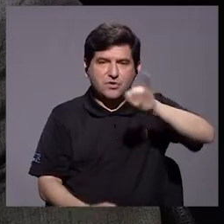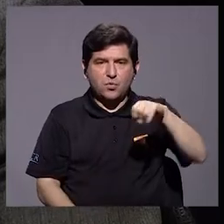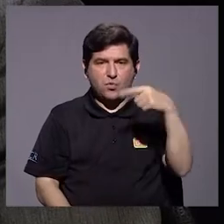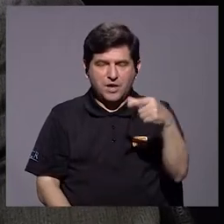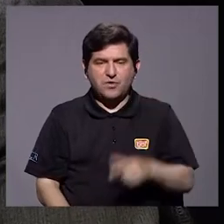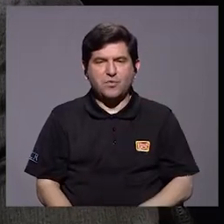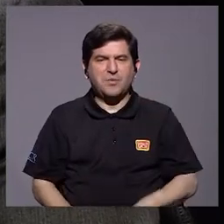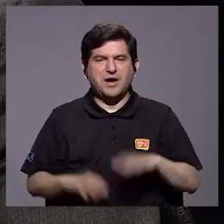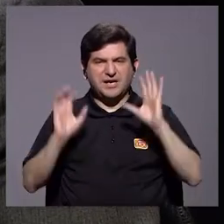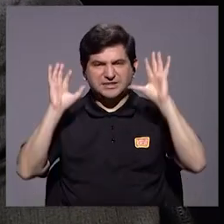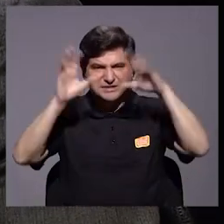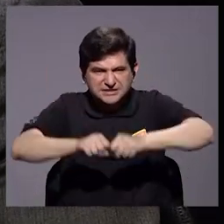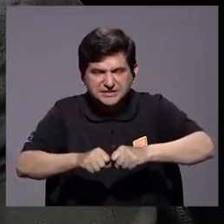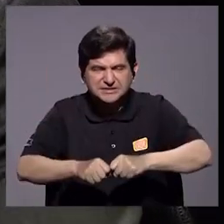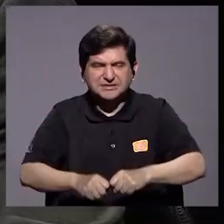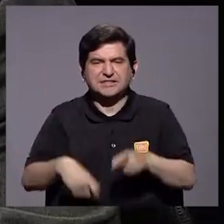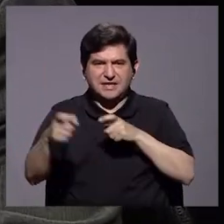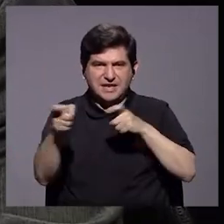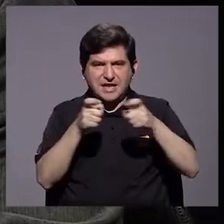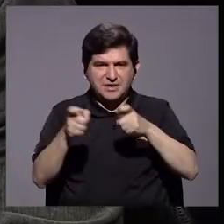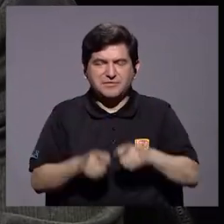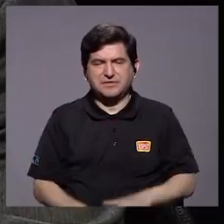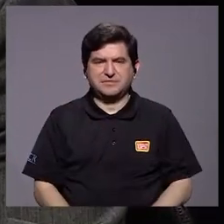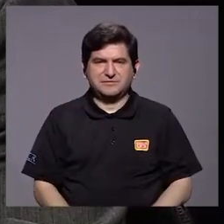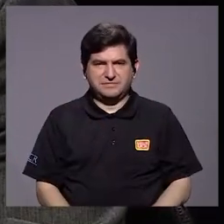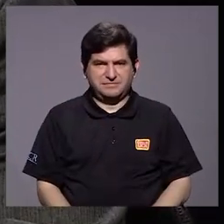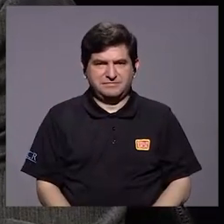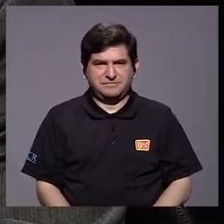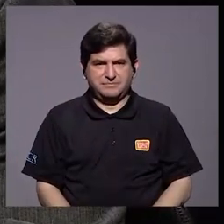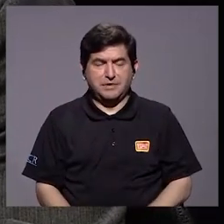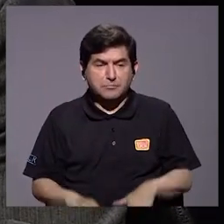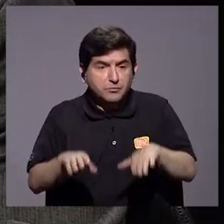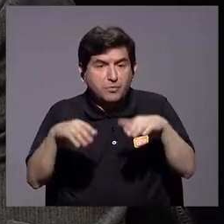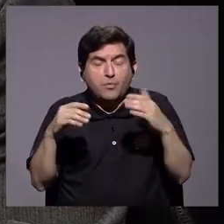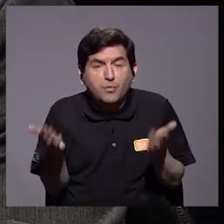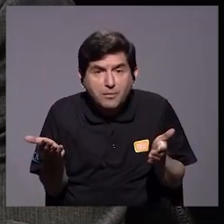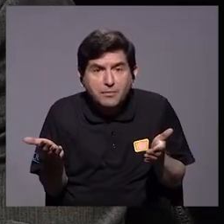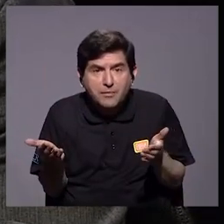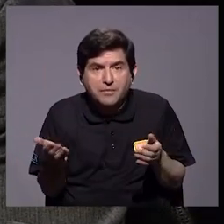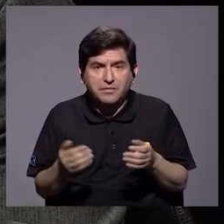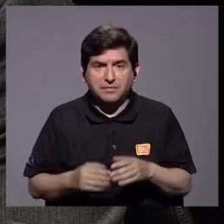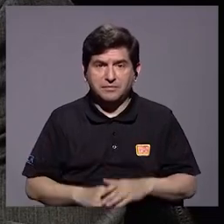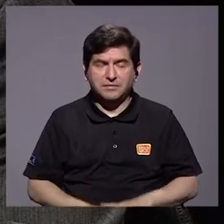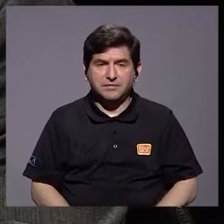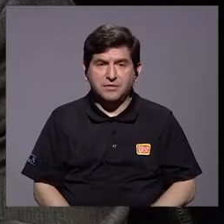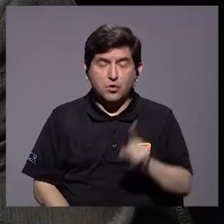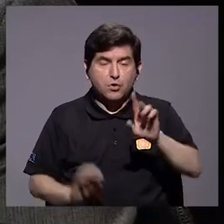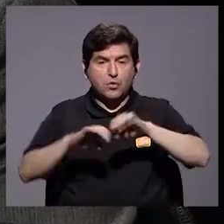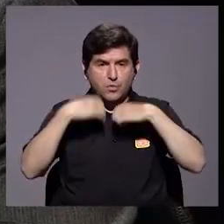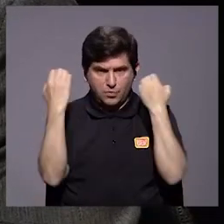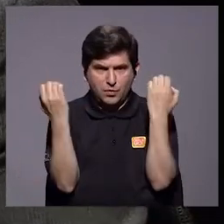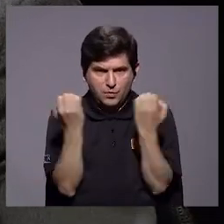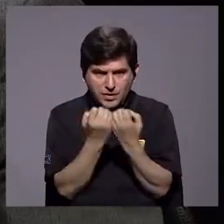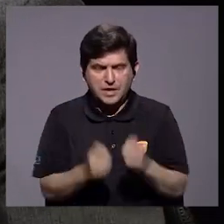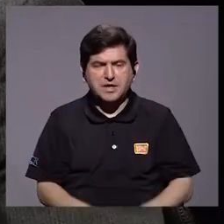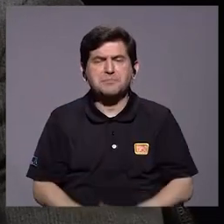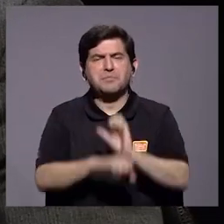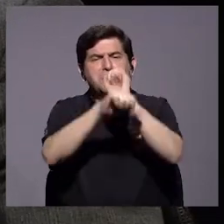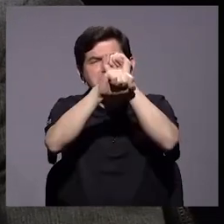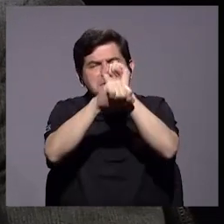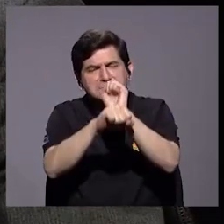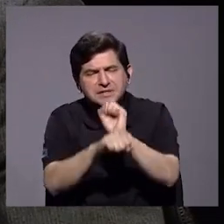fuerza y usted lo dice bien malo como es posible que un equipo que tradicionalmente ha